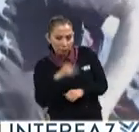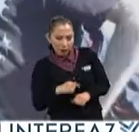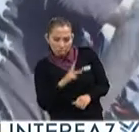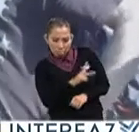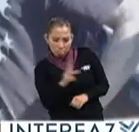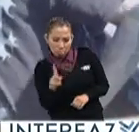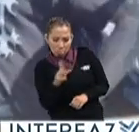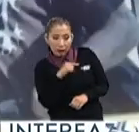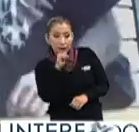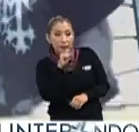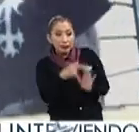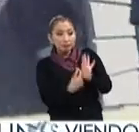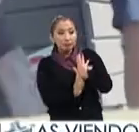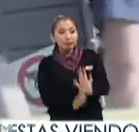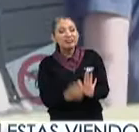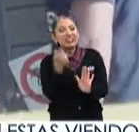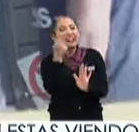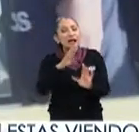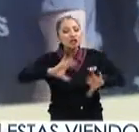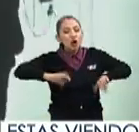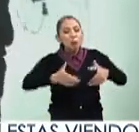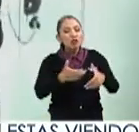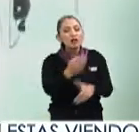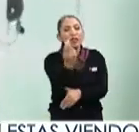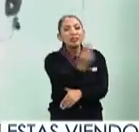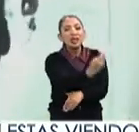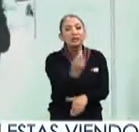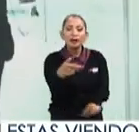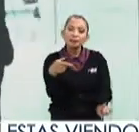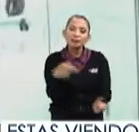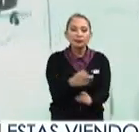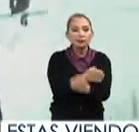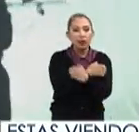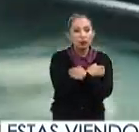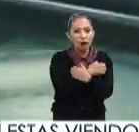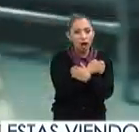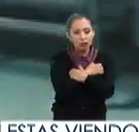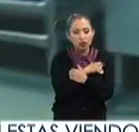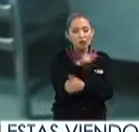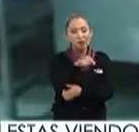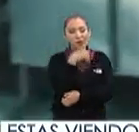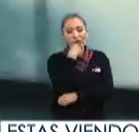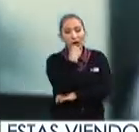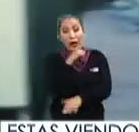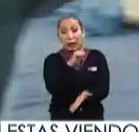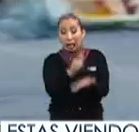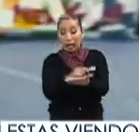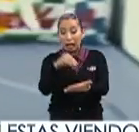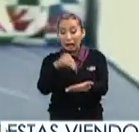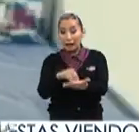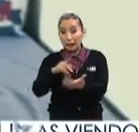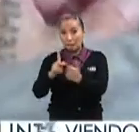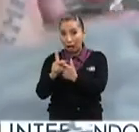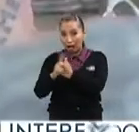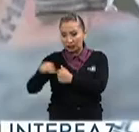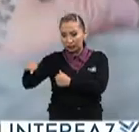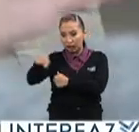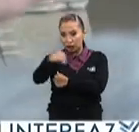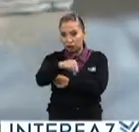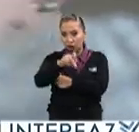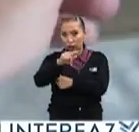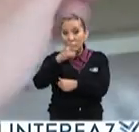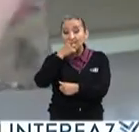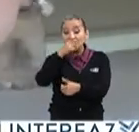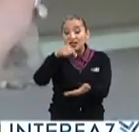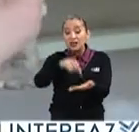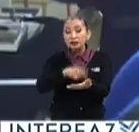común, también refleja lo que esta comunidad requiere en términos educativos. La legislación para los países nórdicos